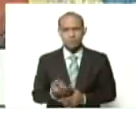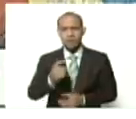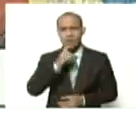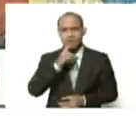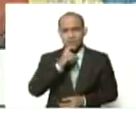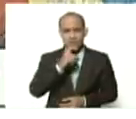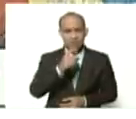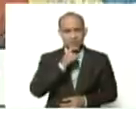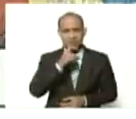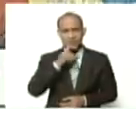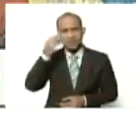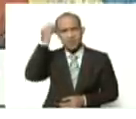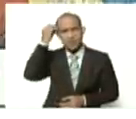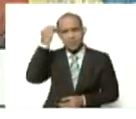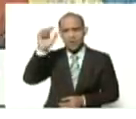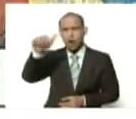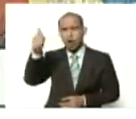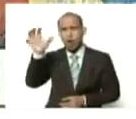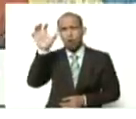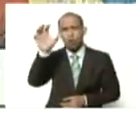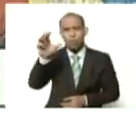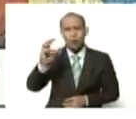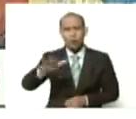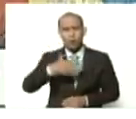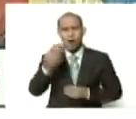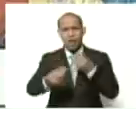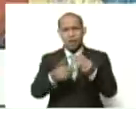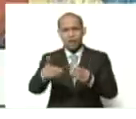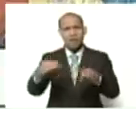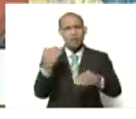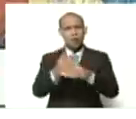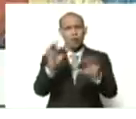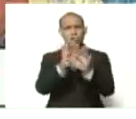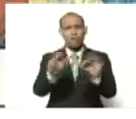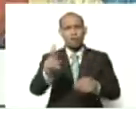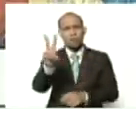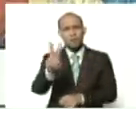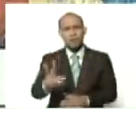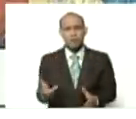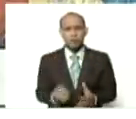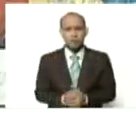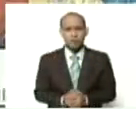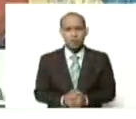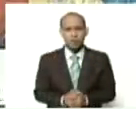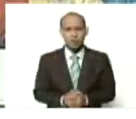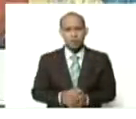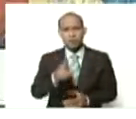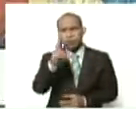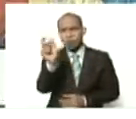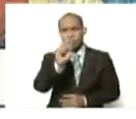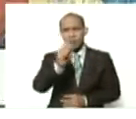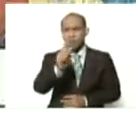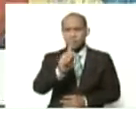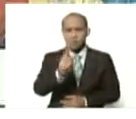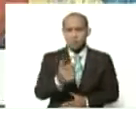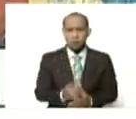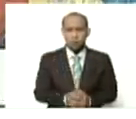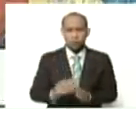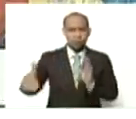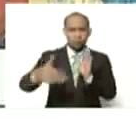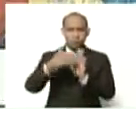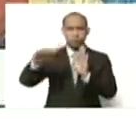Difícil, difícil pensar que otro país pudiera pasar algo así. No fueron solo dos meses de